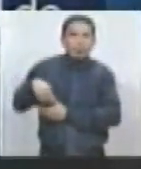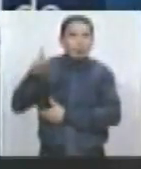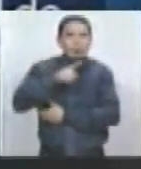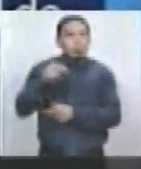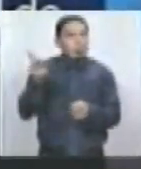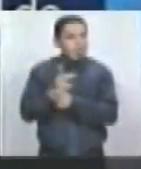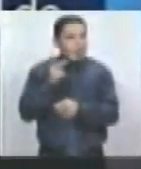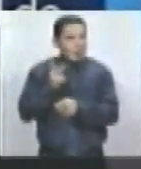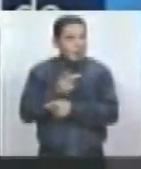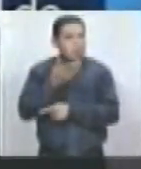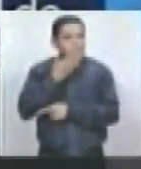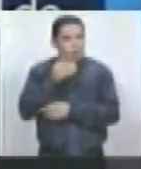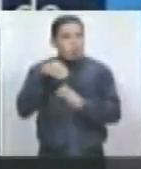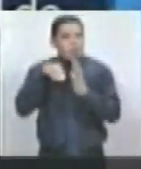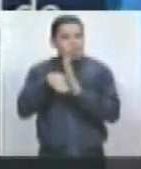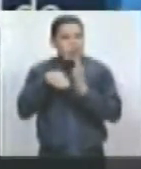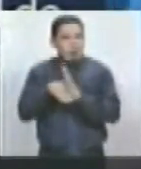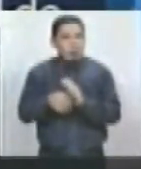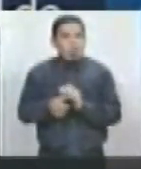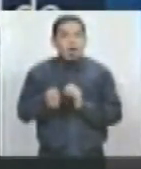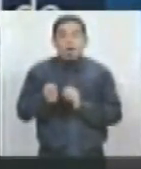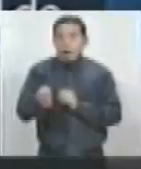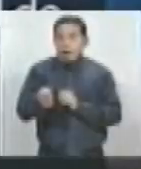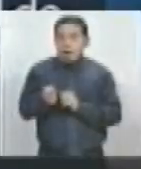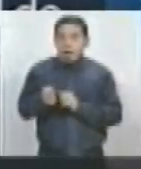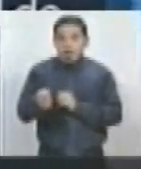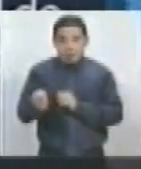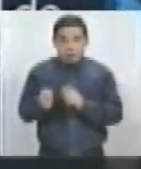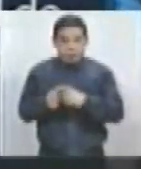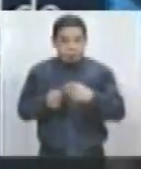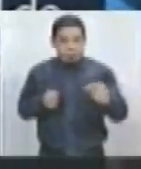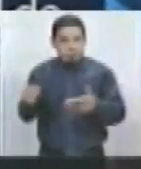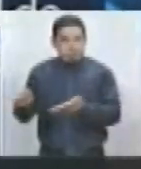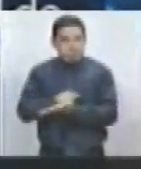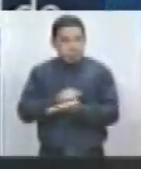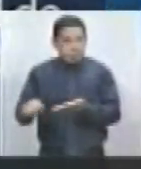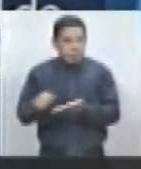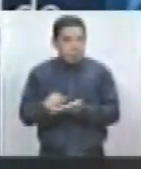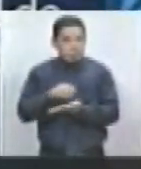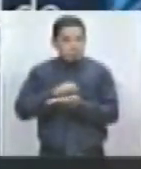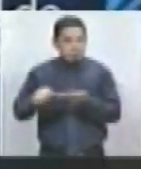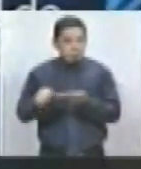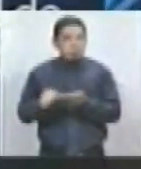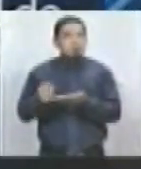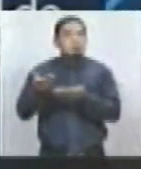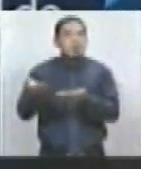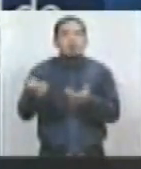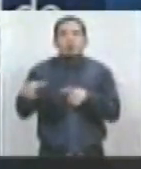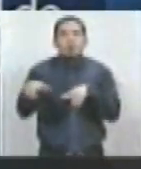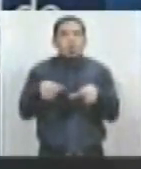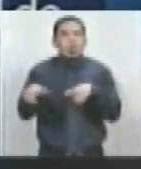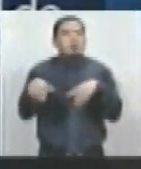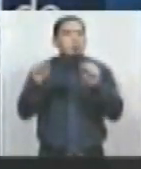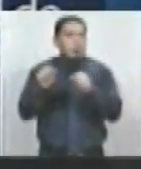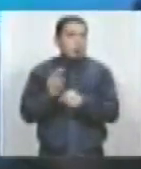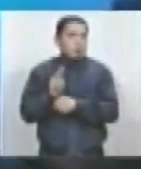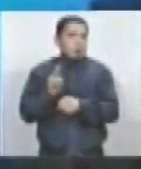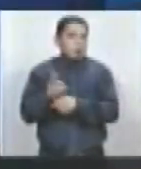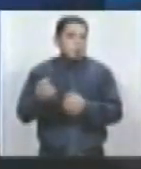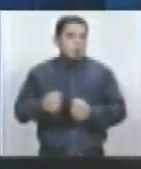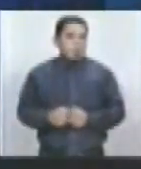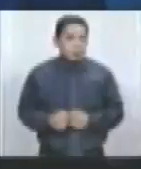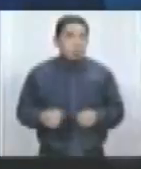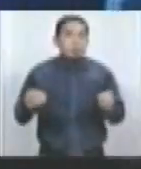posible, procurando utilizar tarjetas de crédito y o débito en aquellos lugares donde les sea permitido su uso. Evite